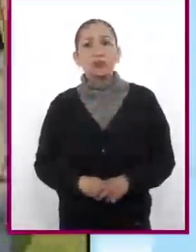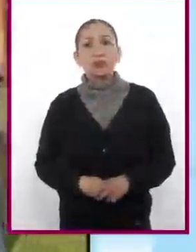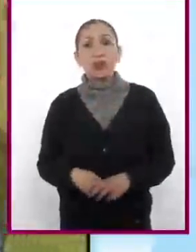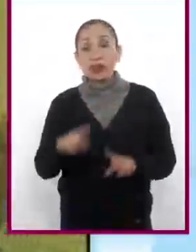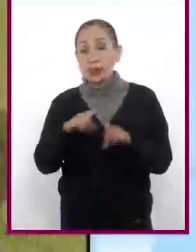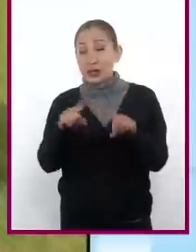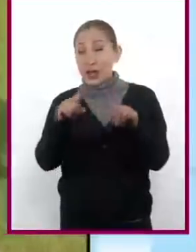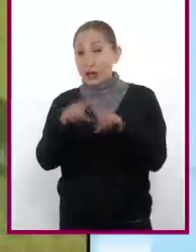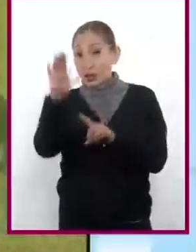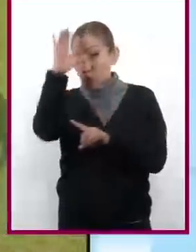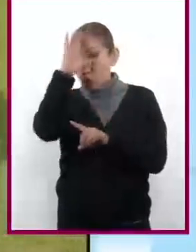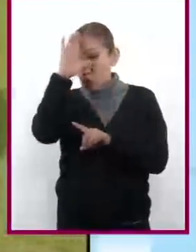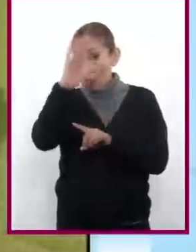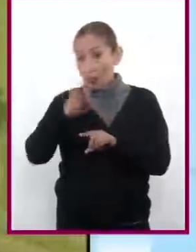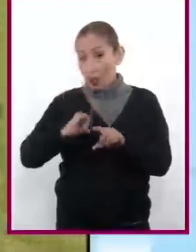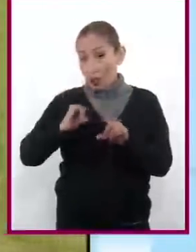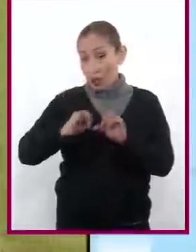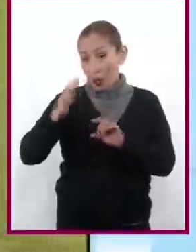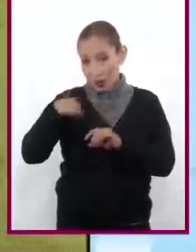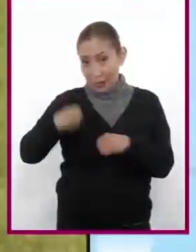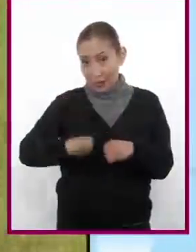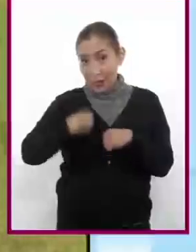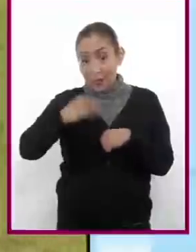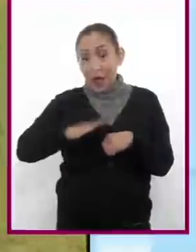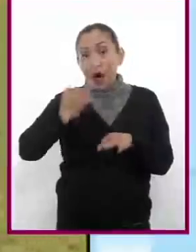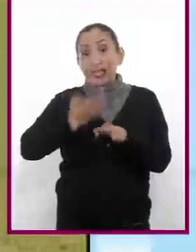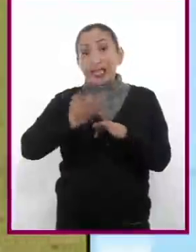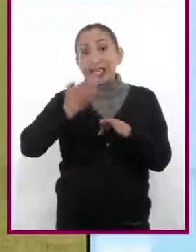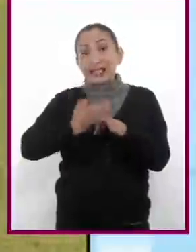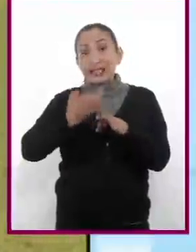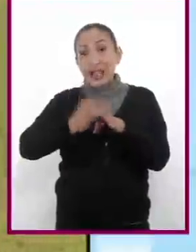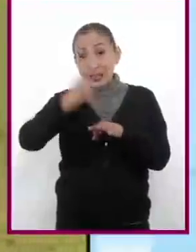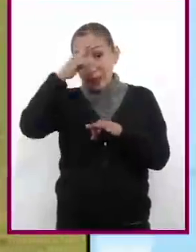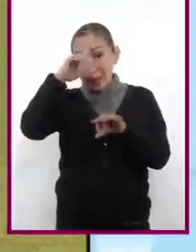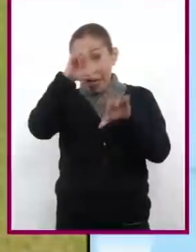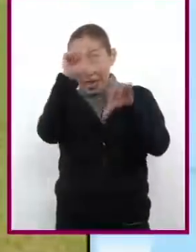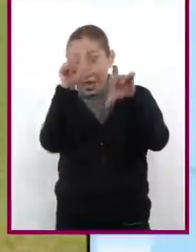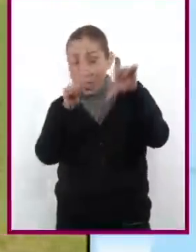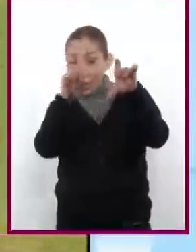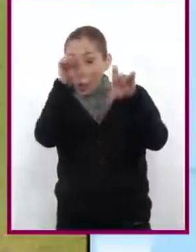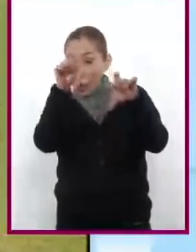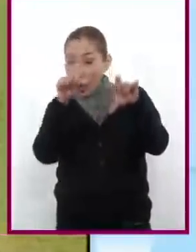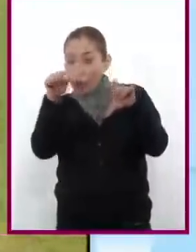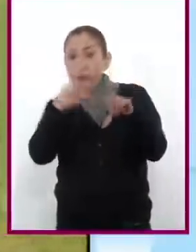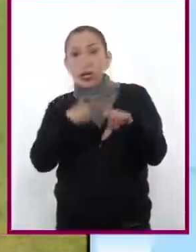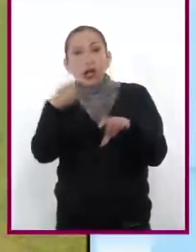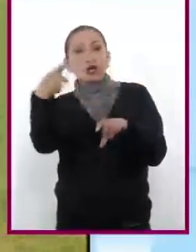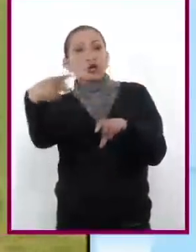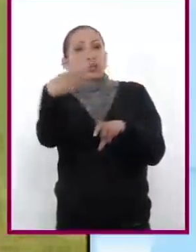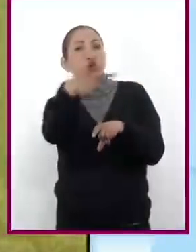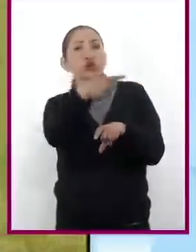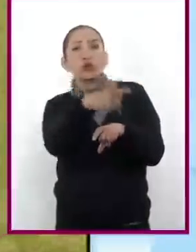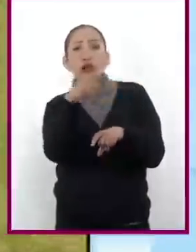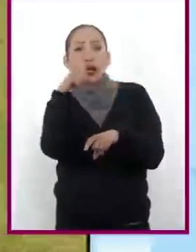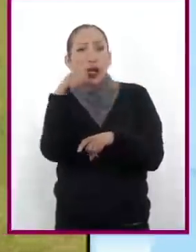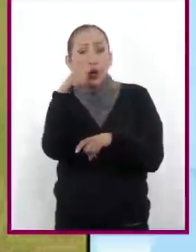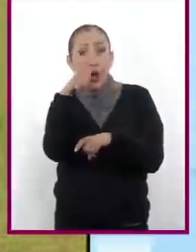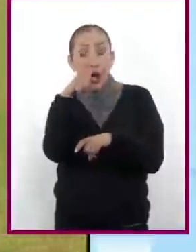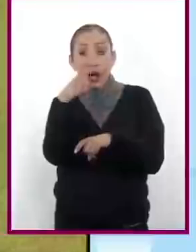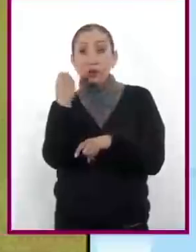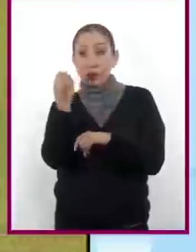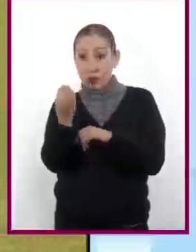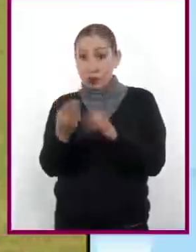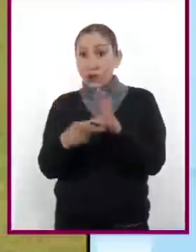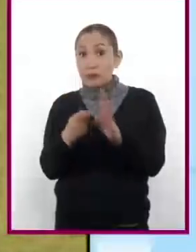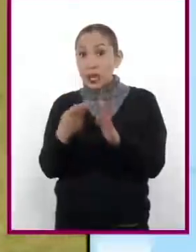Las diversas culturas prehispánicas que habitaron el actual territorio de la República Mexicana tenían sus propias lenguas, en algunos